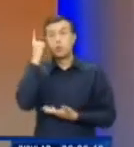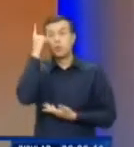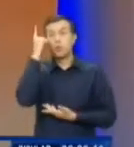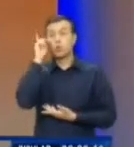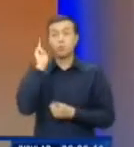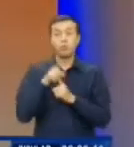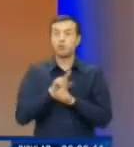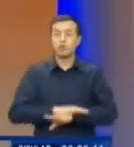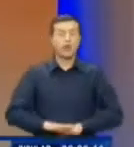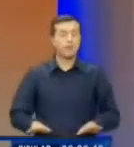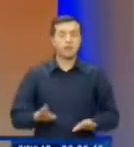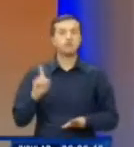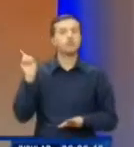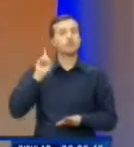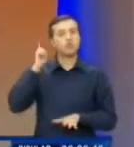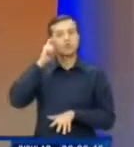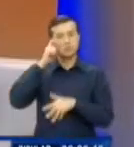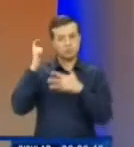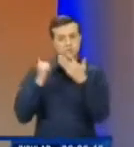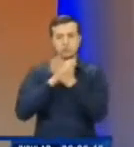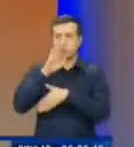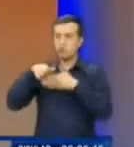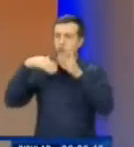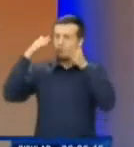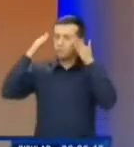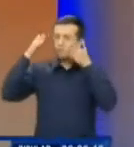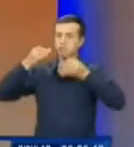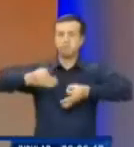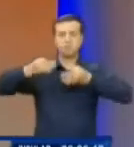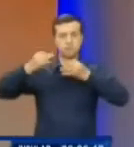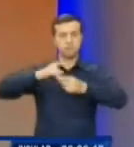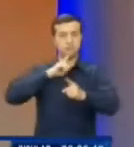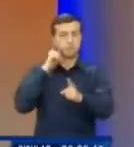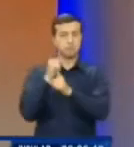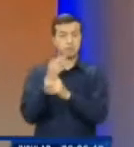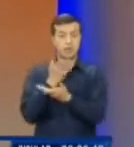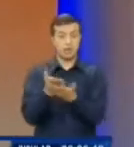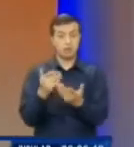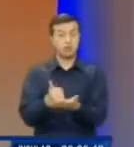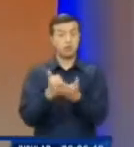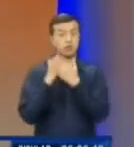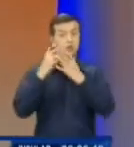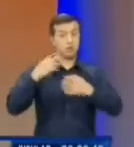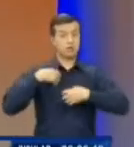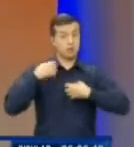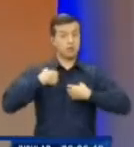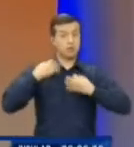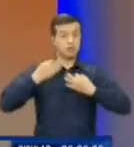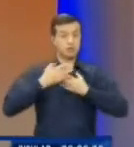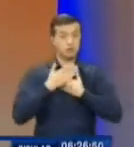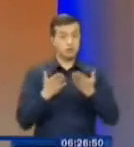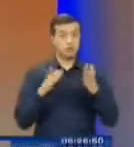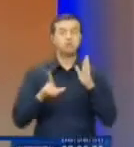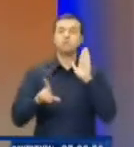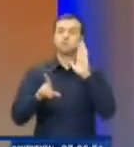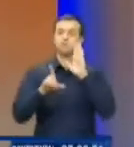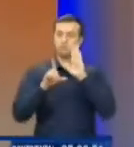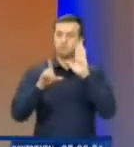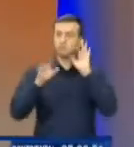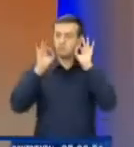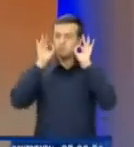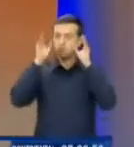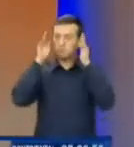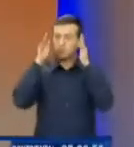solo de los componentes hay que mirar todos de ellos en conjunto precisamente para garantizar que podemos generar una política pública integral